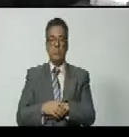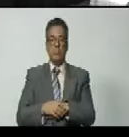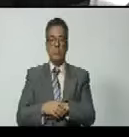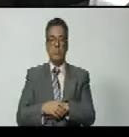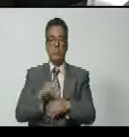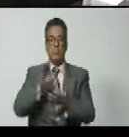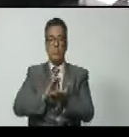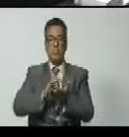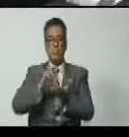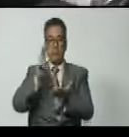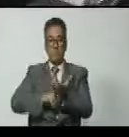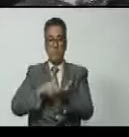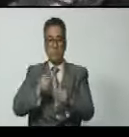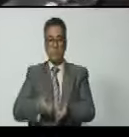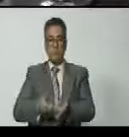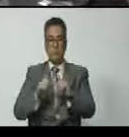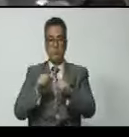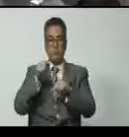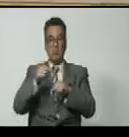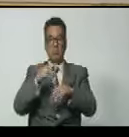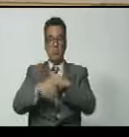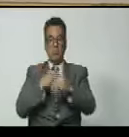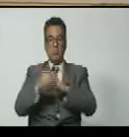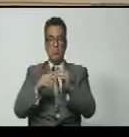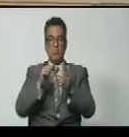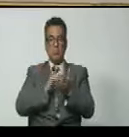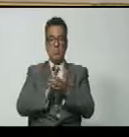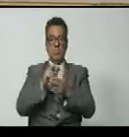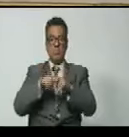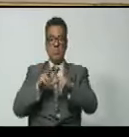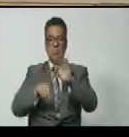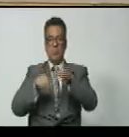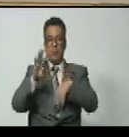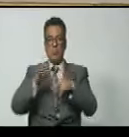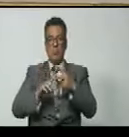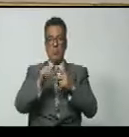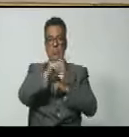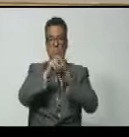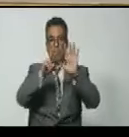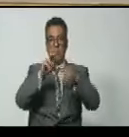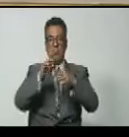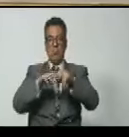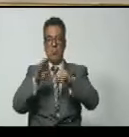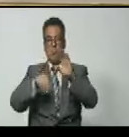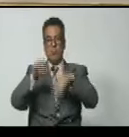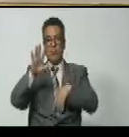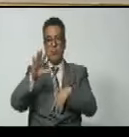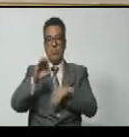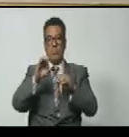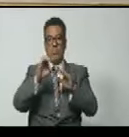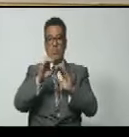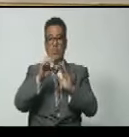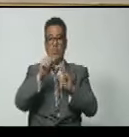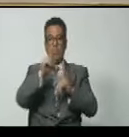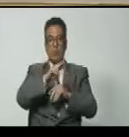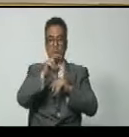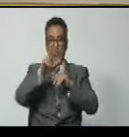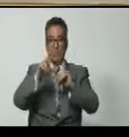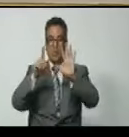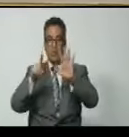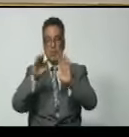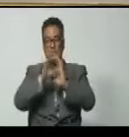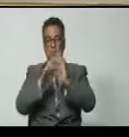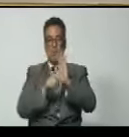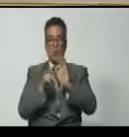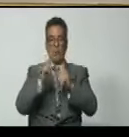Se declara aprobada la autorización de acuerdo a lo consagrado en el numeral 14 del artículo 187 y numeral 15 del artículo 236 de